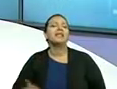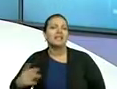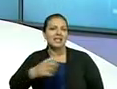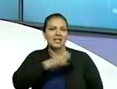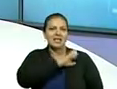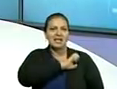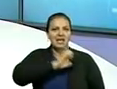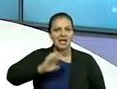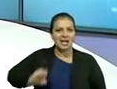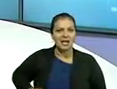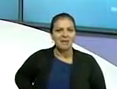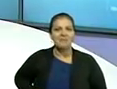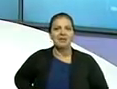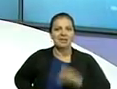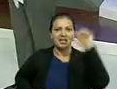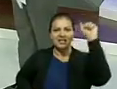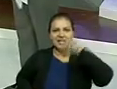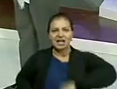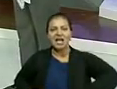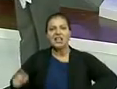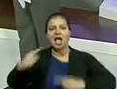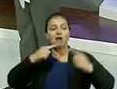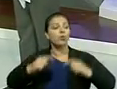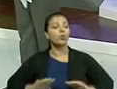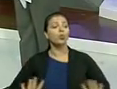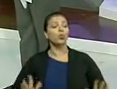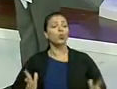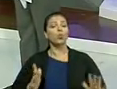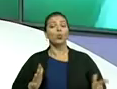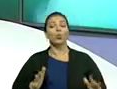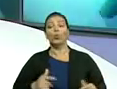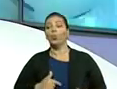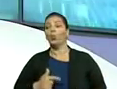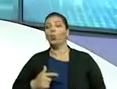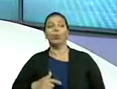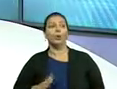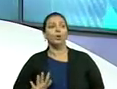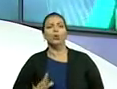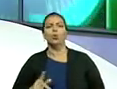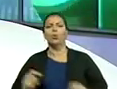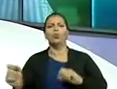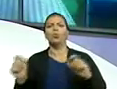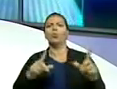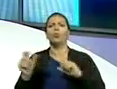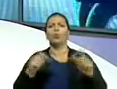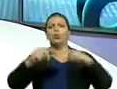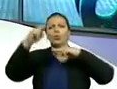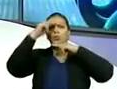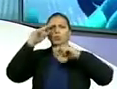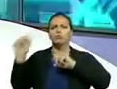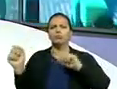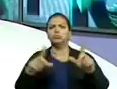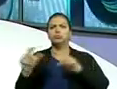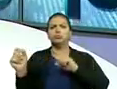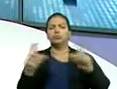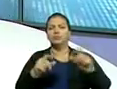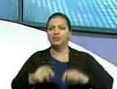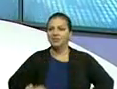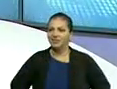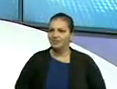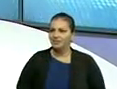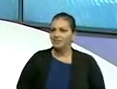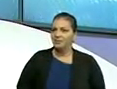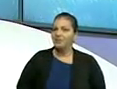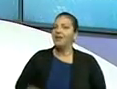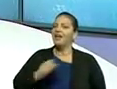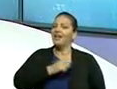que se nos caiga el rating, nada de fútbol, tenemos que ir rapidito. La noticias, otra nota, vaya rápido. Espero que no sea, que sea igualito que hoy, productor, ¿no?